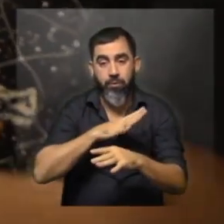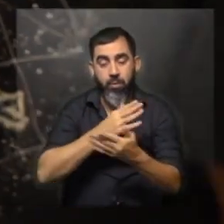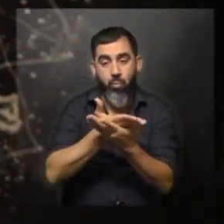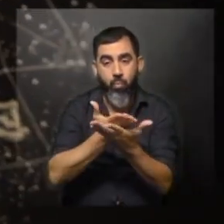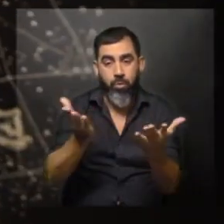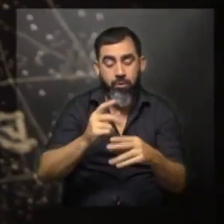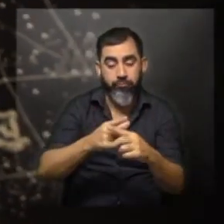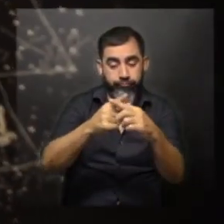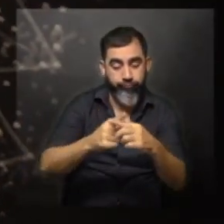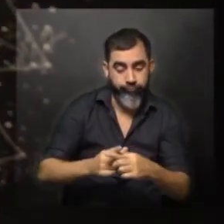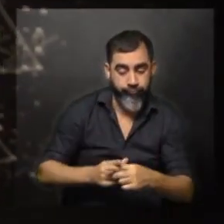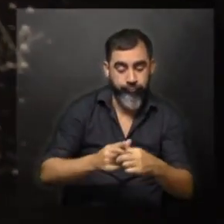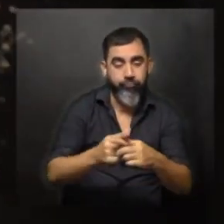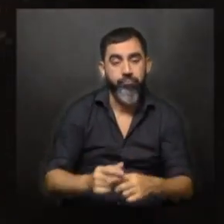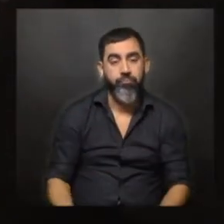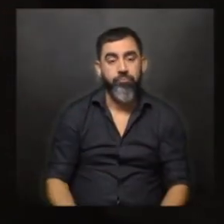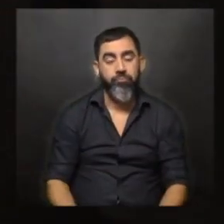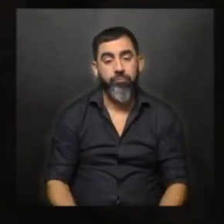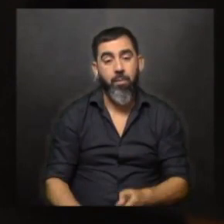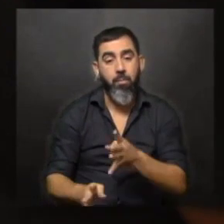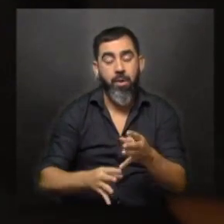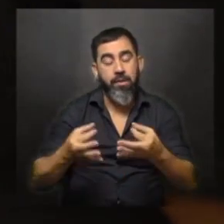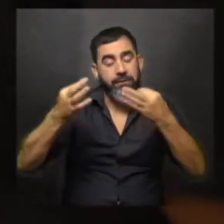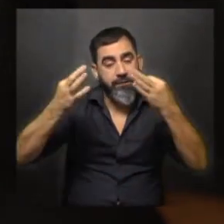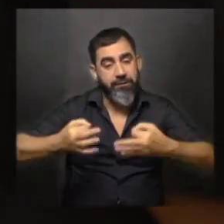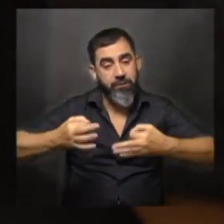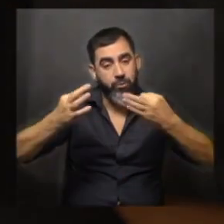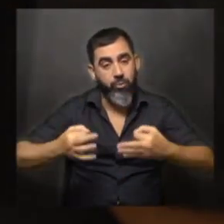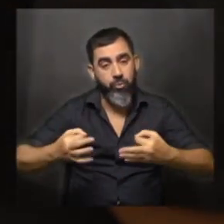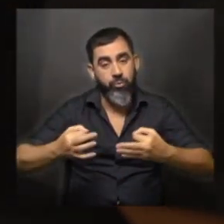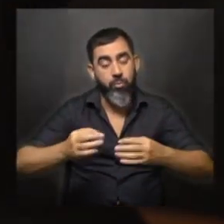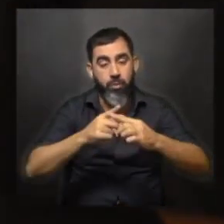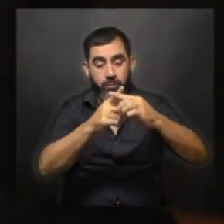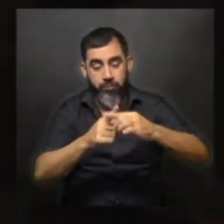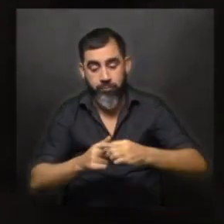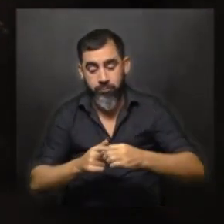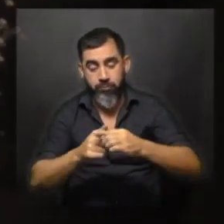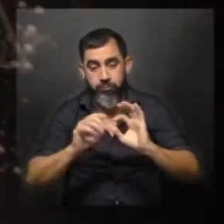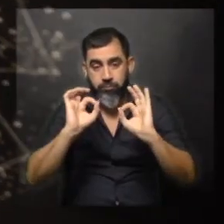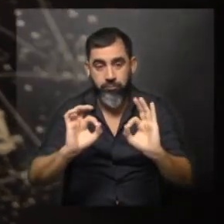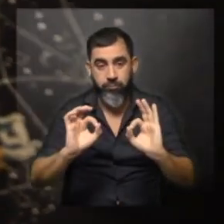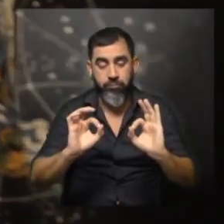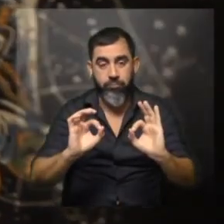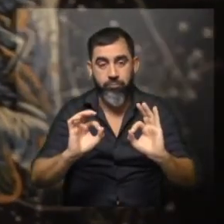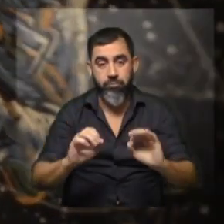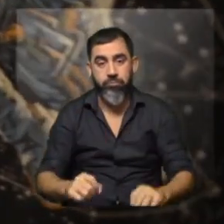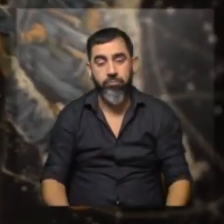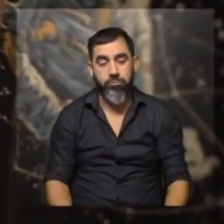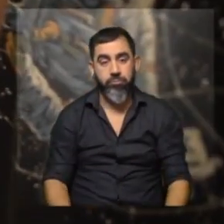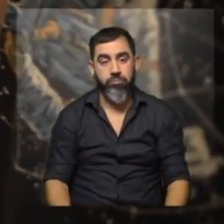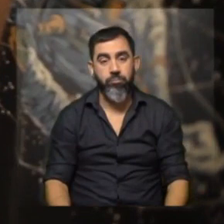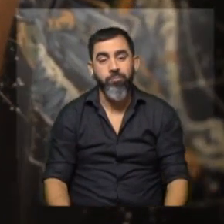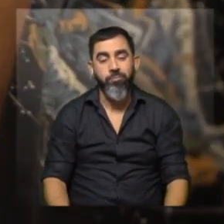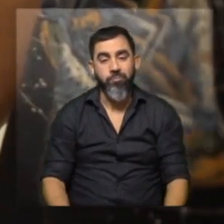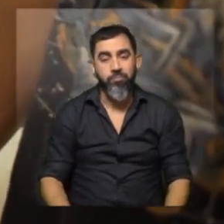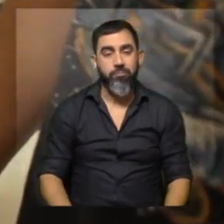muestra es someterla. Es un equipo seguro, porque trabaja con rayos X, uno pone las antenitas